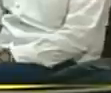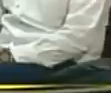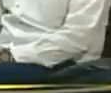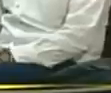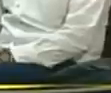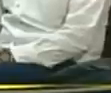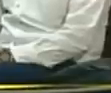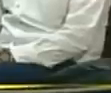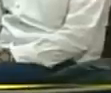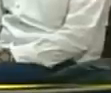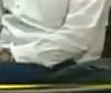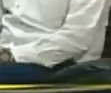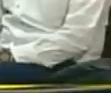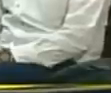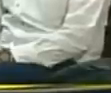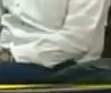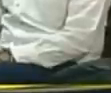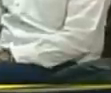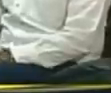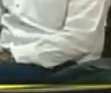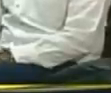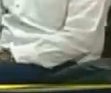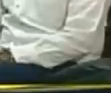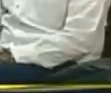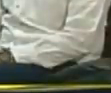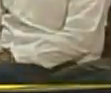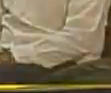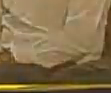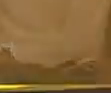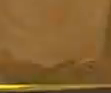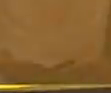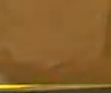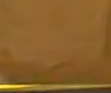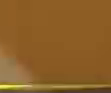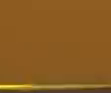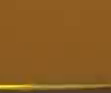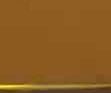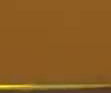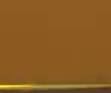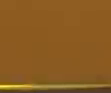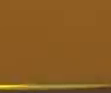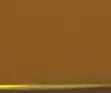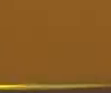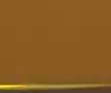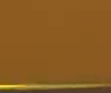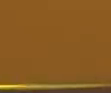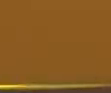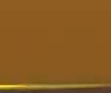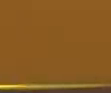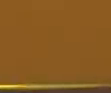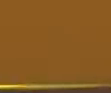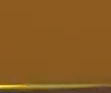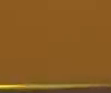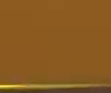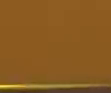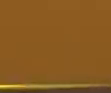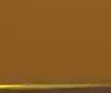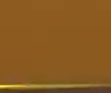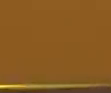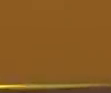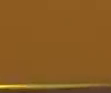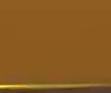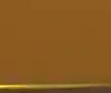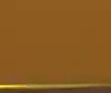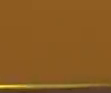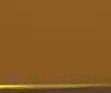bueno, muchos años ellos me tendieron la mano. Y, bueno, gracias a esta gestión de la Gran Misión Vivienda Venezuela, el día de